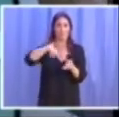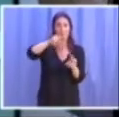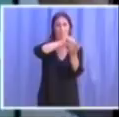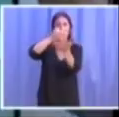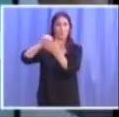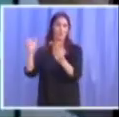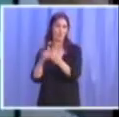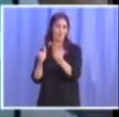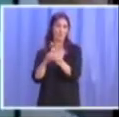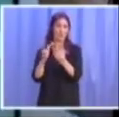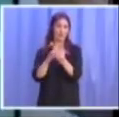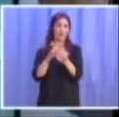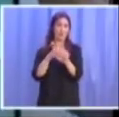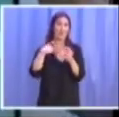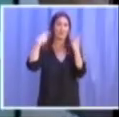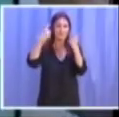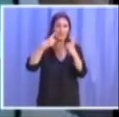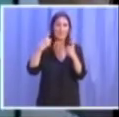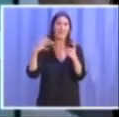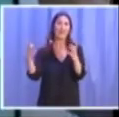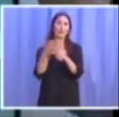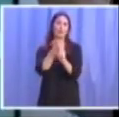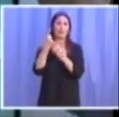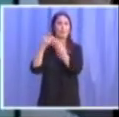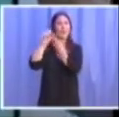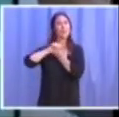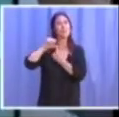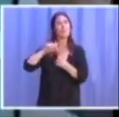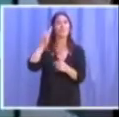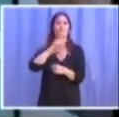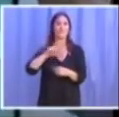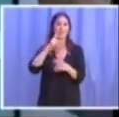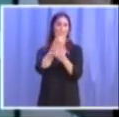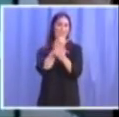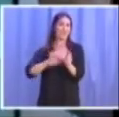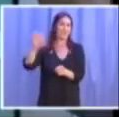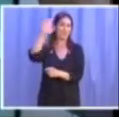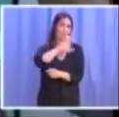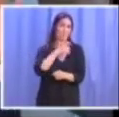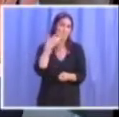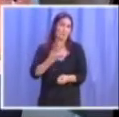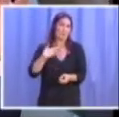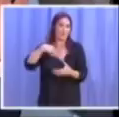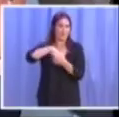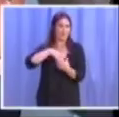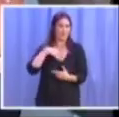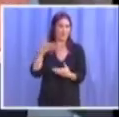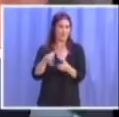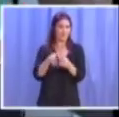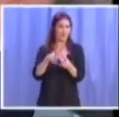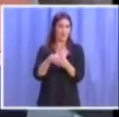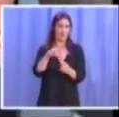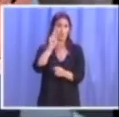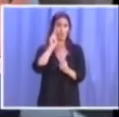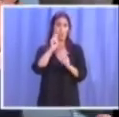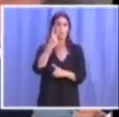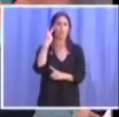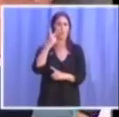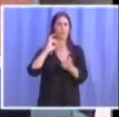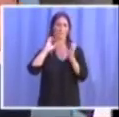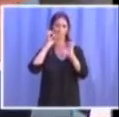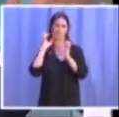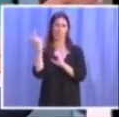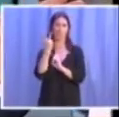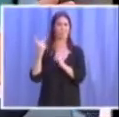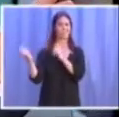Y por tanto hay que luchar por ser una ciudad verde europea, que es lo que necesita en este sentido Granada. Han visto hasta ahora 2 viejos gruñones